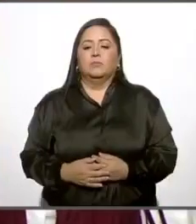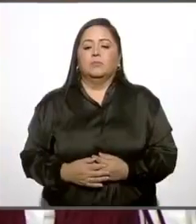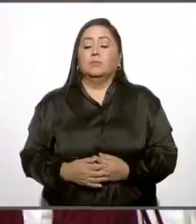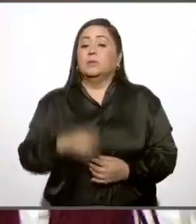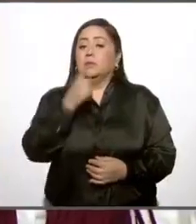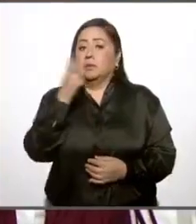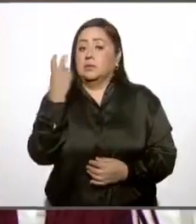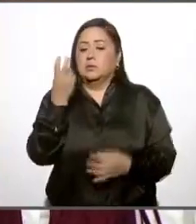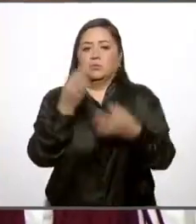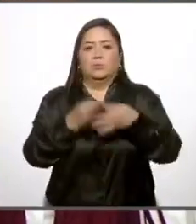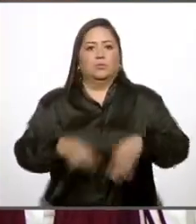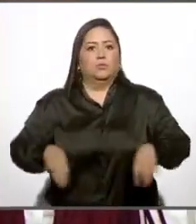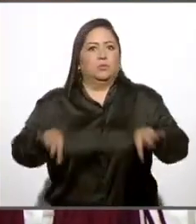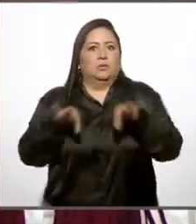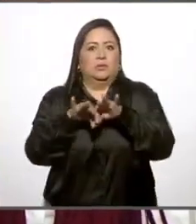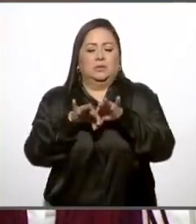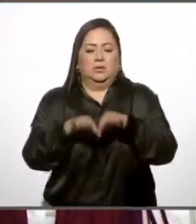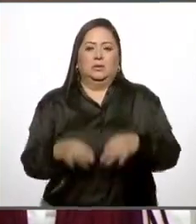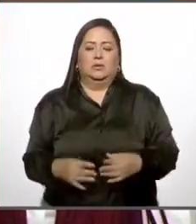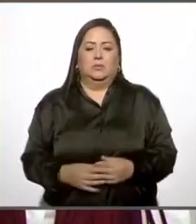Es importantísimo ese dato,